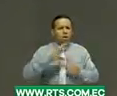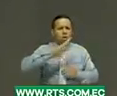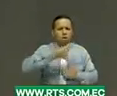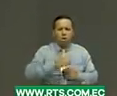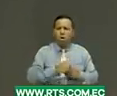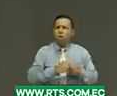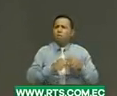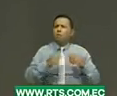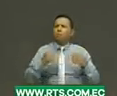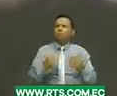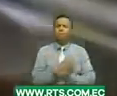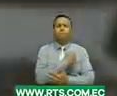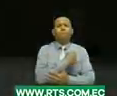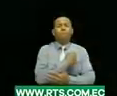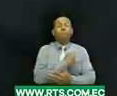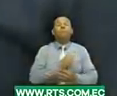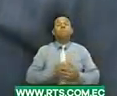robado.